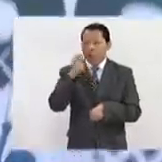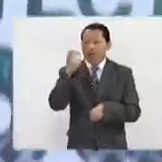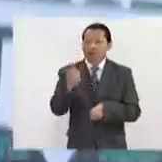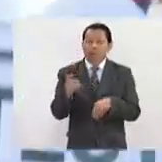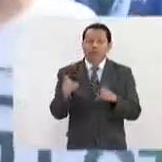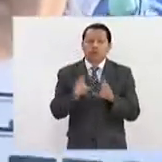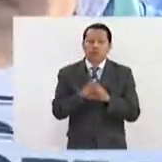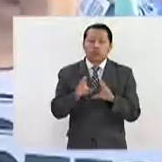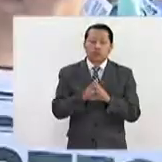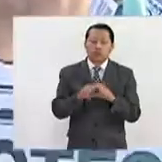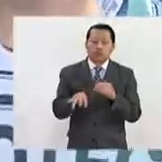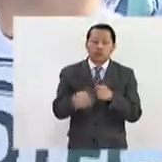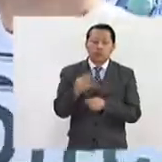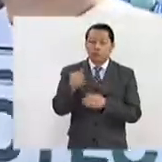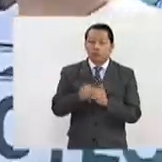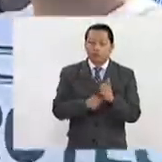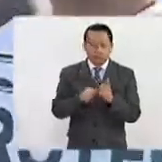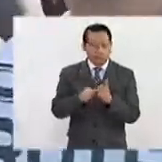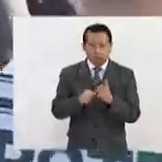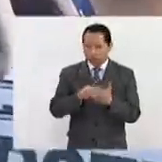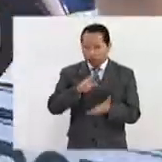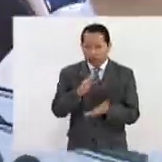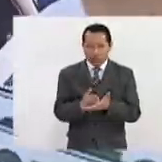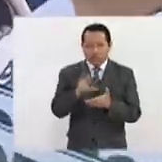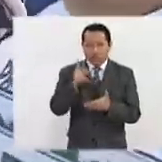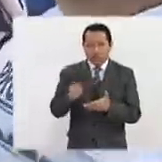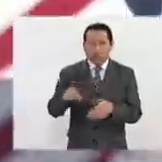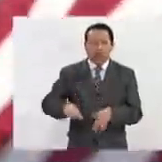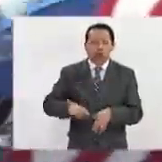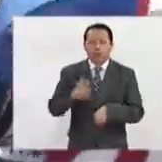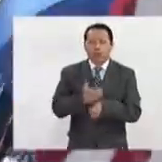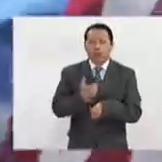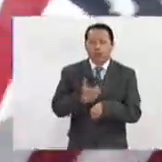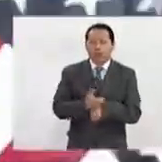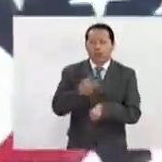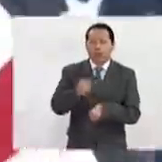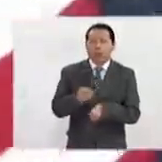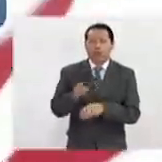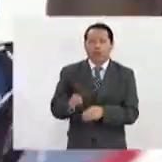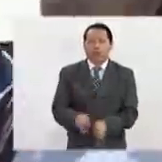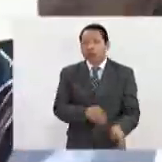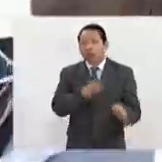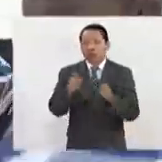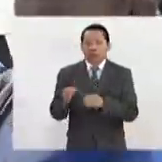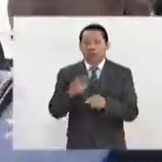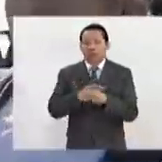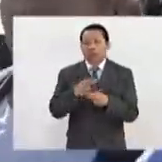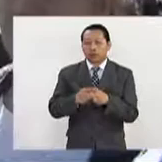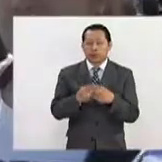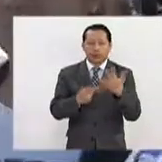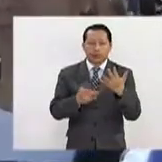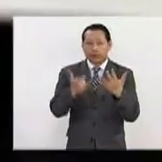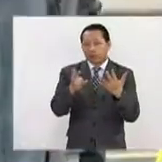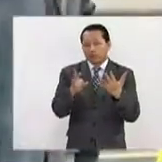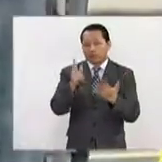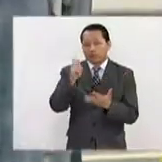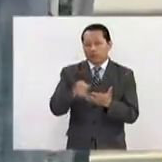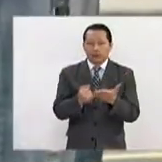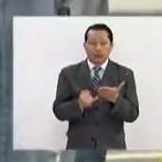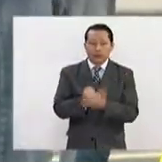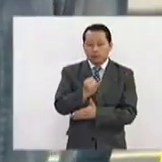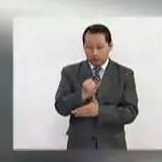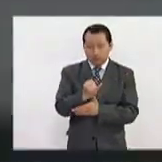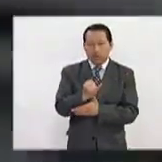estatus va a expirar en 14 meses. Duke informó que el gobierno de Estados Unidos va a postergar hasta el 5 de julio una